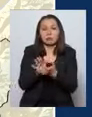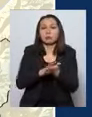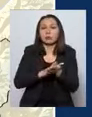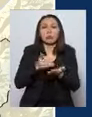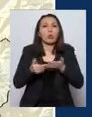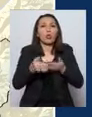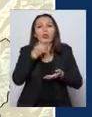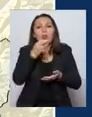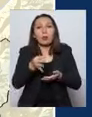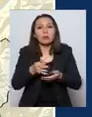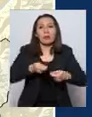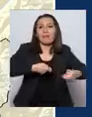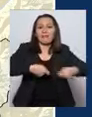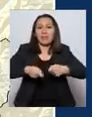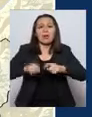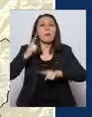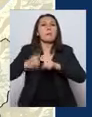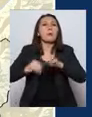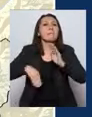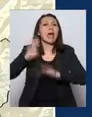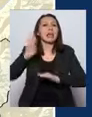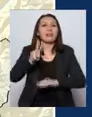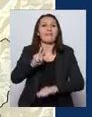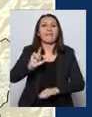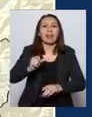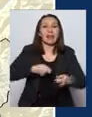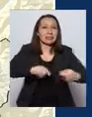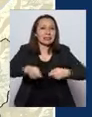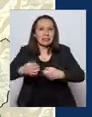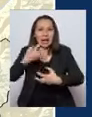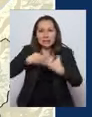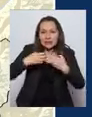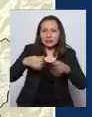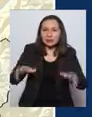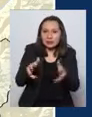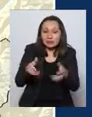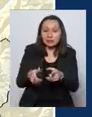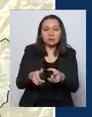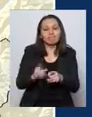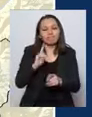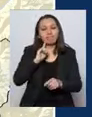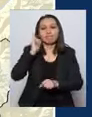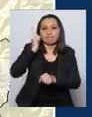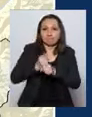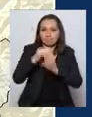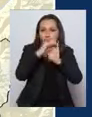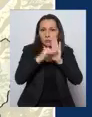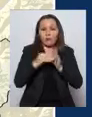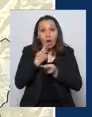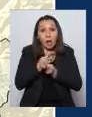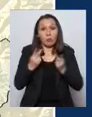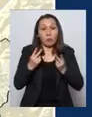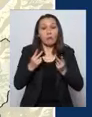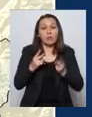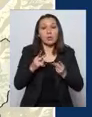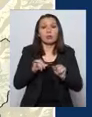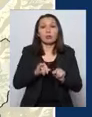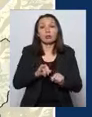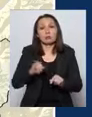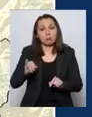fundamentalmente a mercados mayoristas como la vega vamos a tomar medidas que van a ser anunciadas